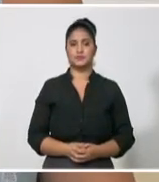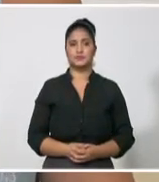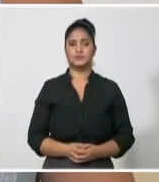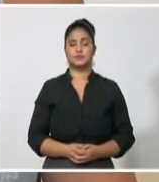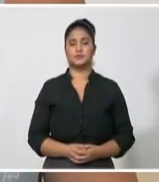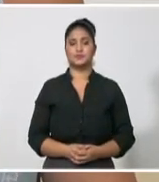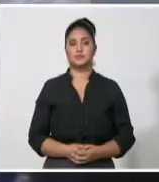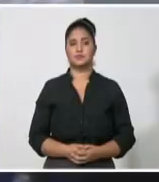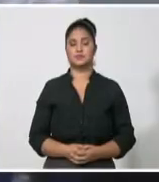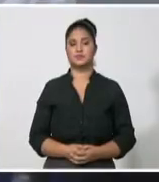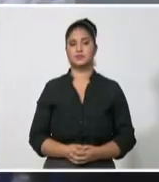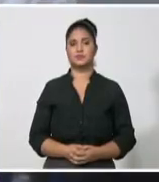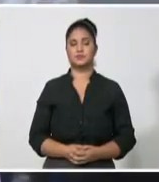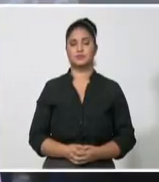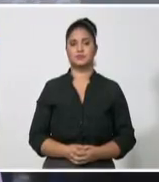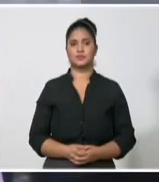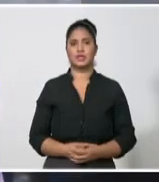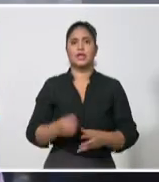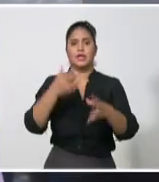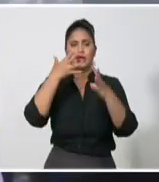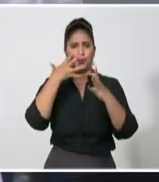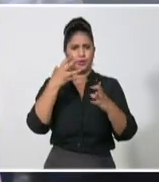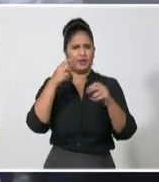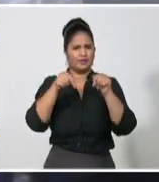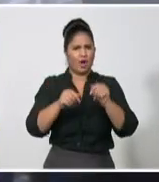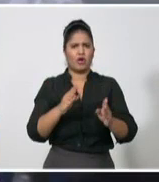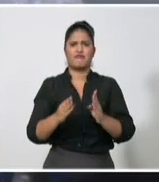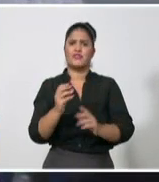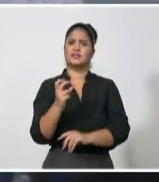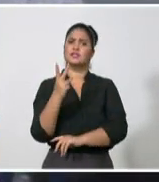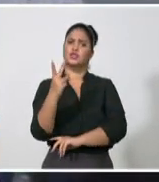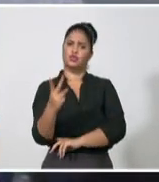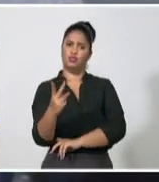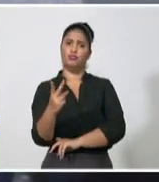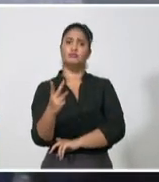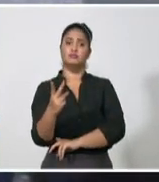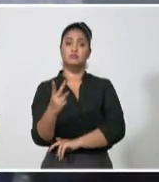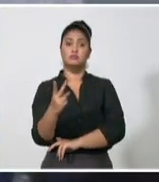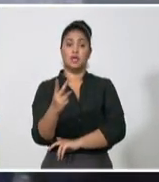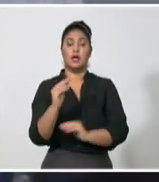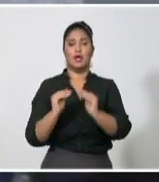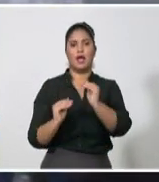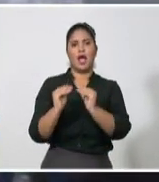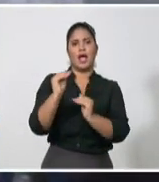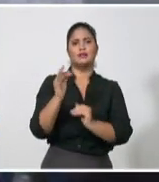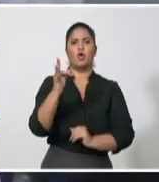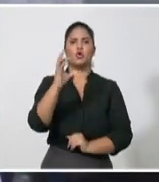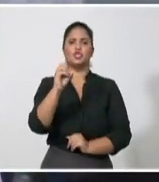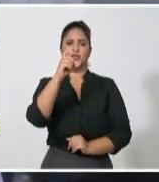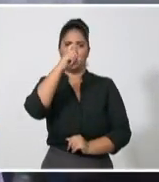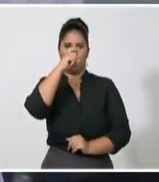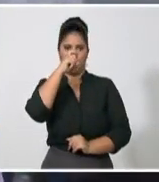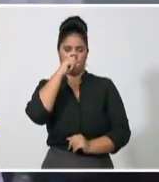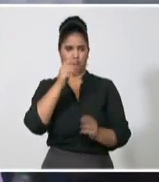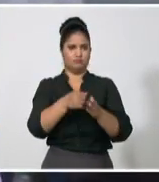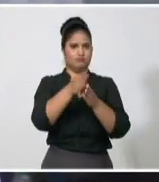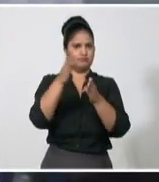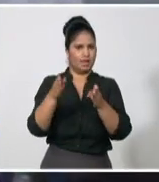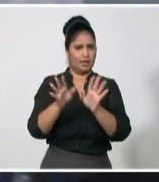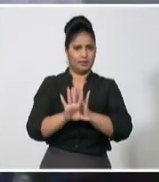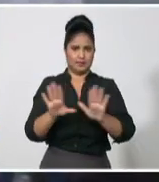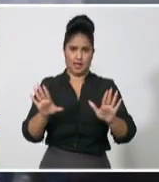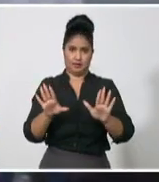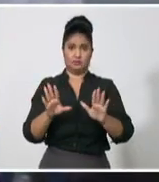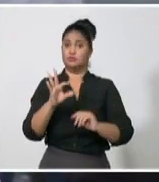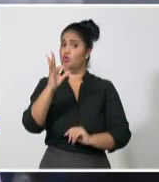Una de las cosas nuevas que tiene este estudio fase 2 es extenderlo hasta los 80 años de edad. Entonces se ha dividido el estudio en dos